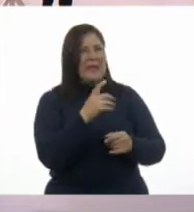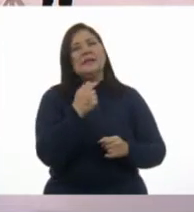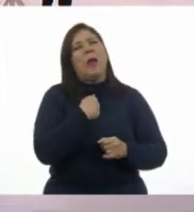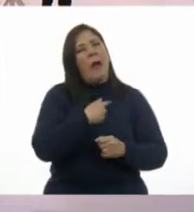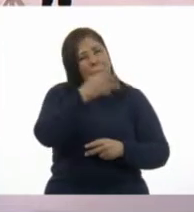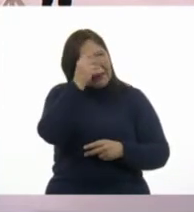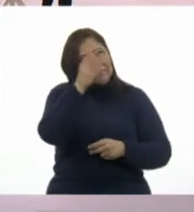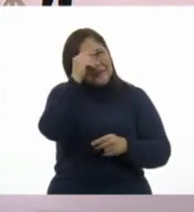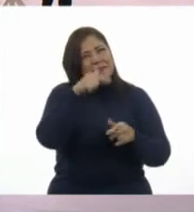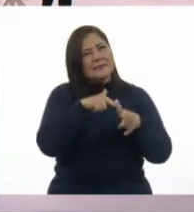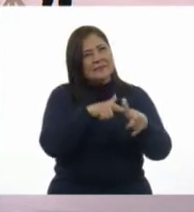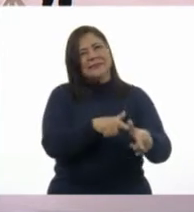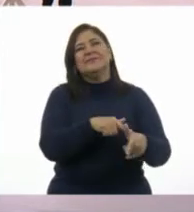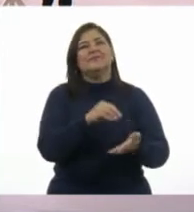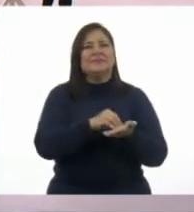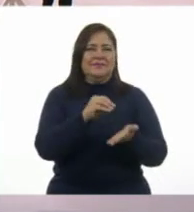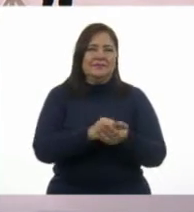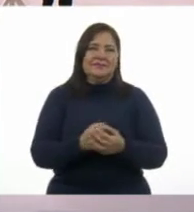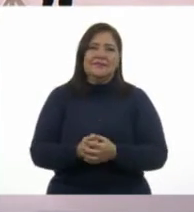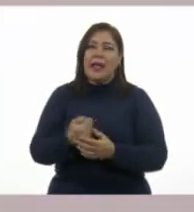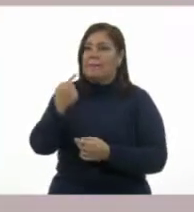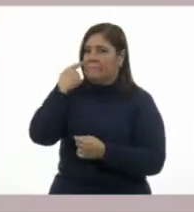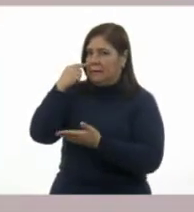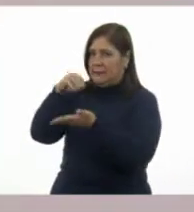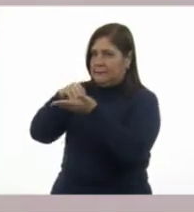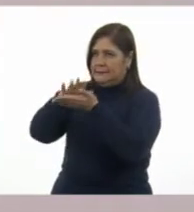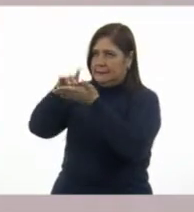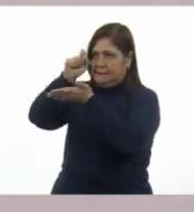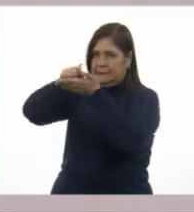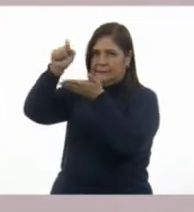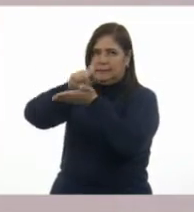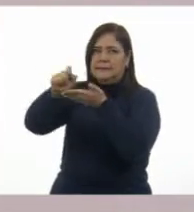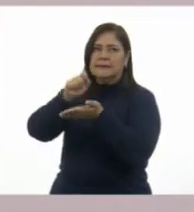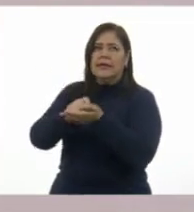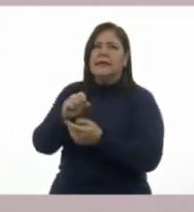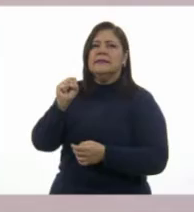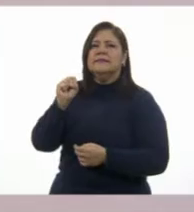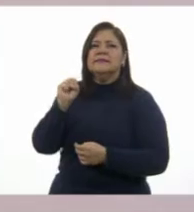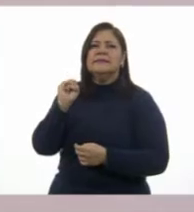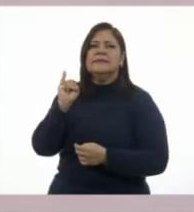Sigo aprendiendo. Voy a escribir si